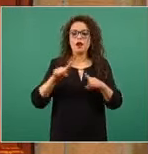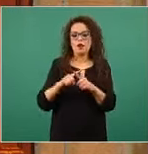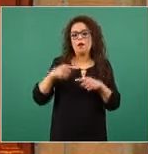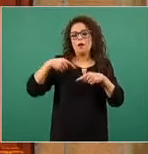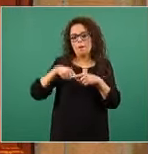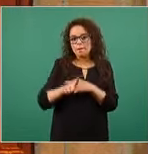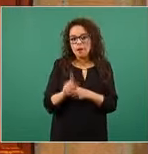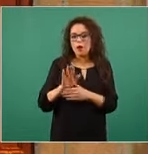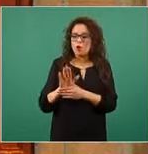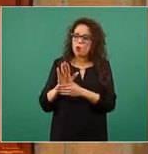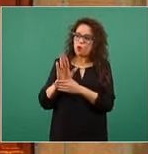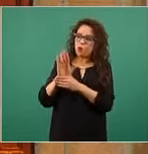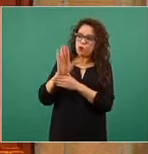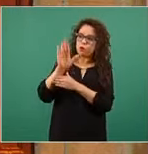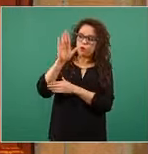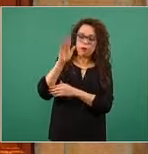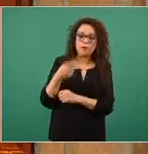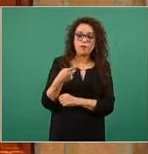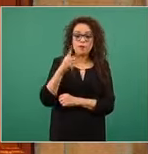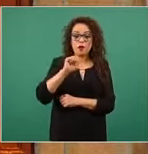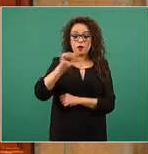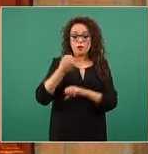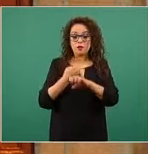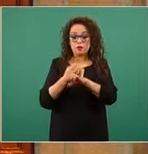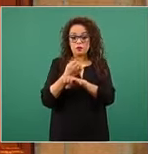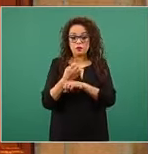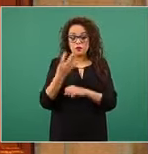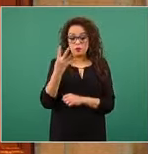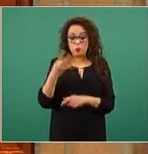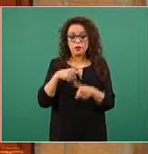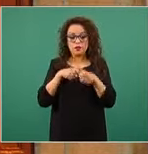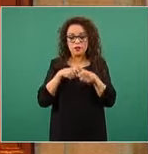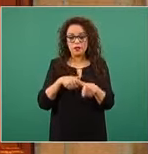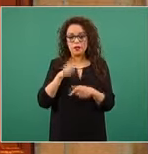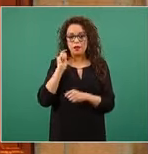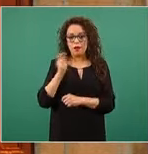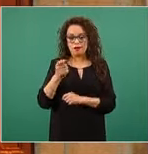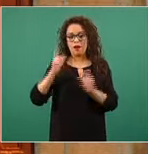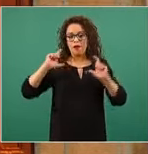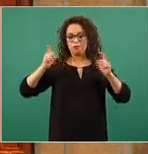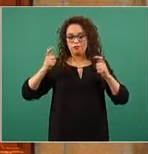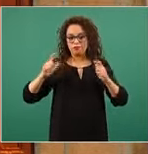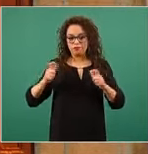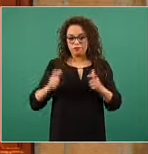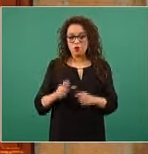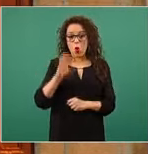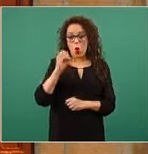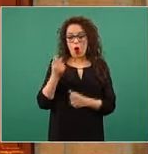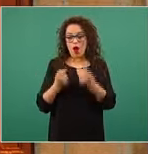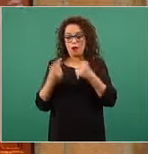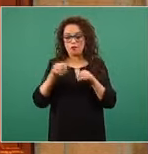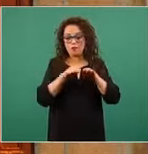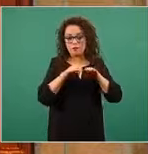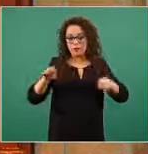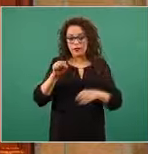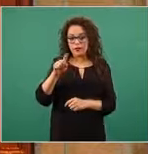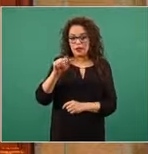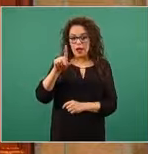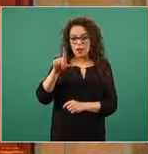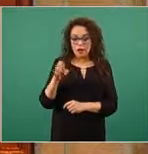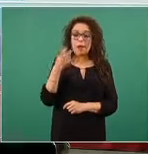obviamente entidades que continúan con una tendencia descendente o con algún comportamiento de meseta y por eso no dejan que la